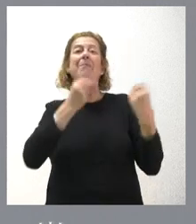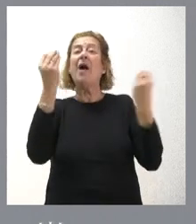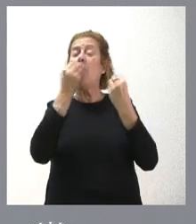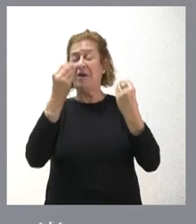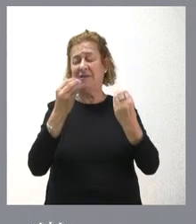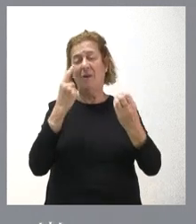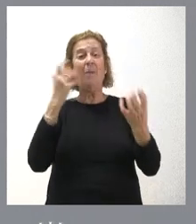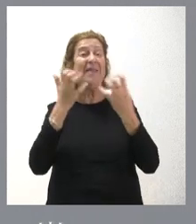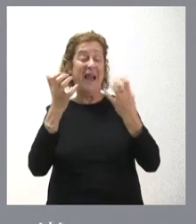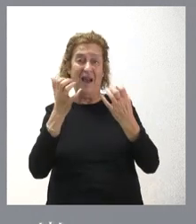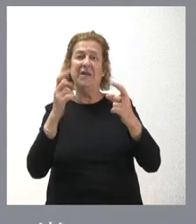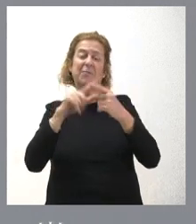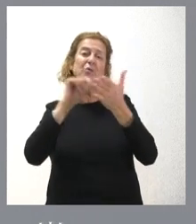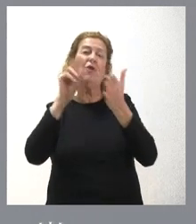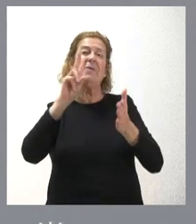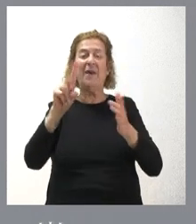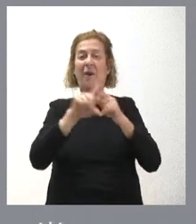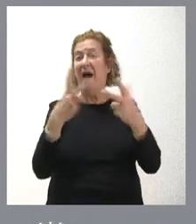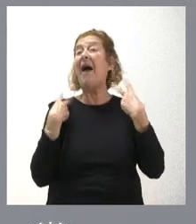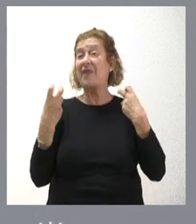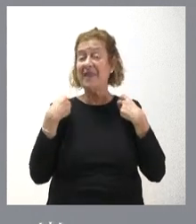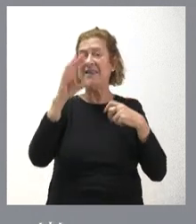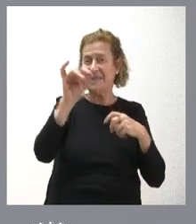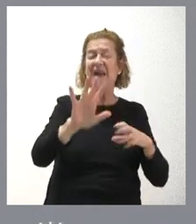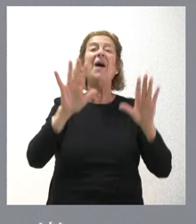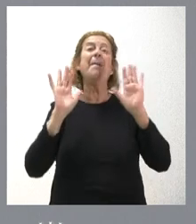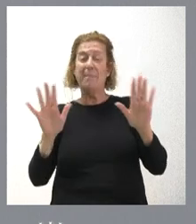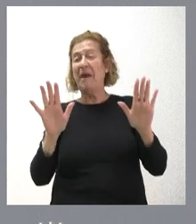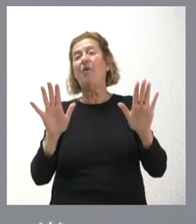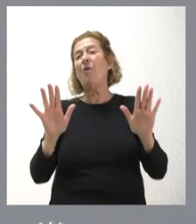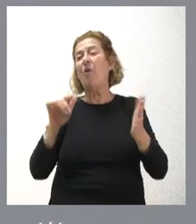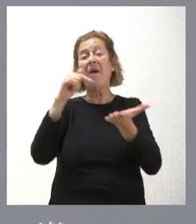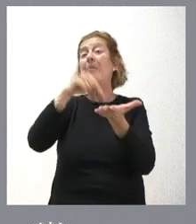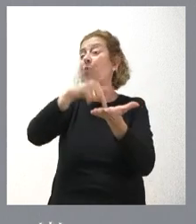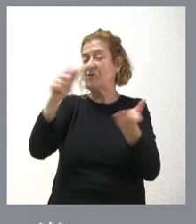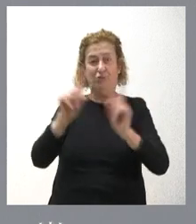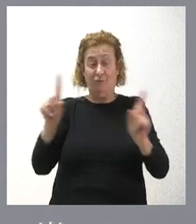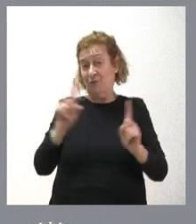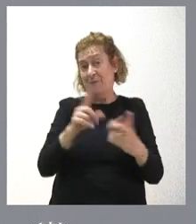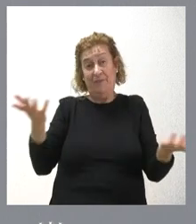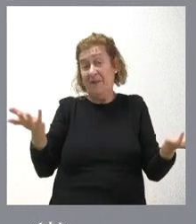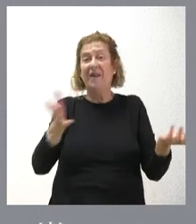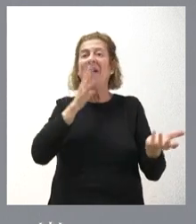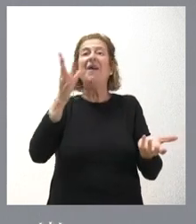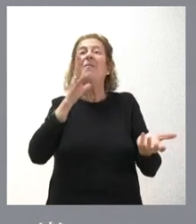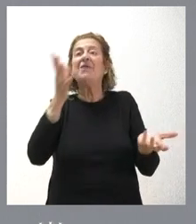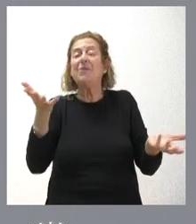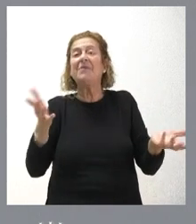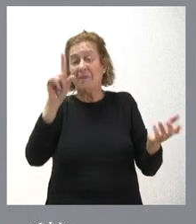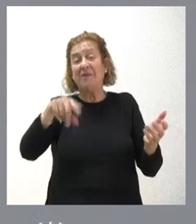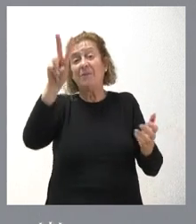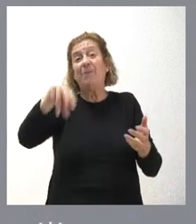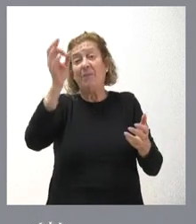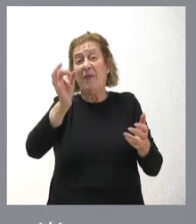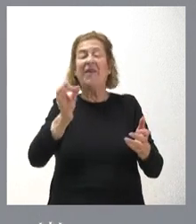desde el punto de vista eh tributario Y y lógicamente no es este el motivo de algunas ubicaciones Pero también es cierto que